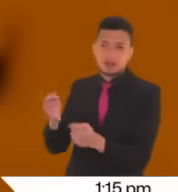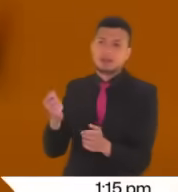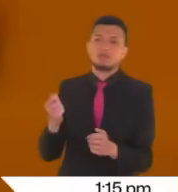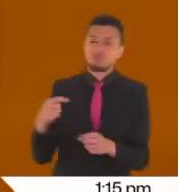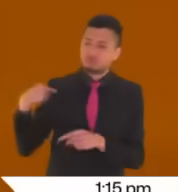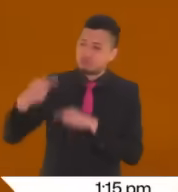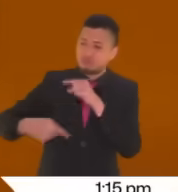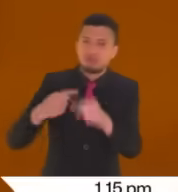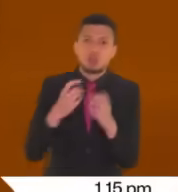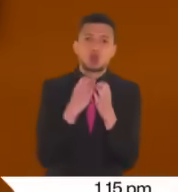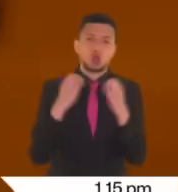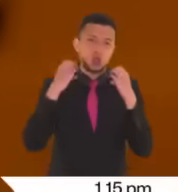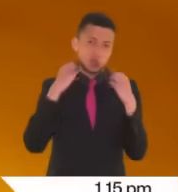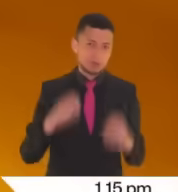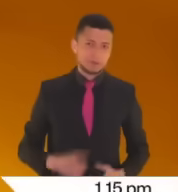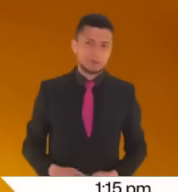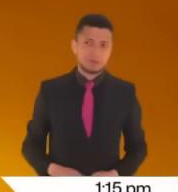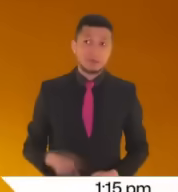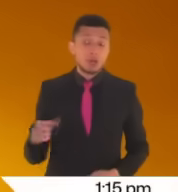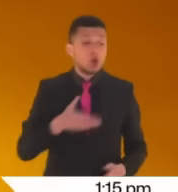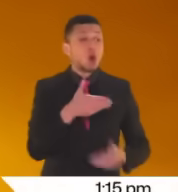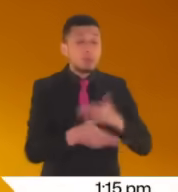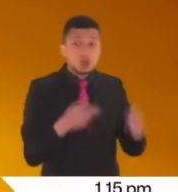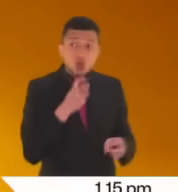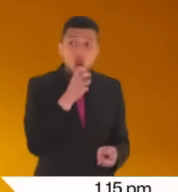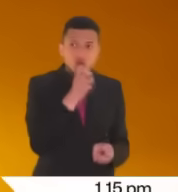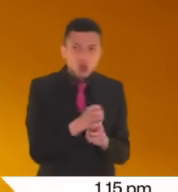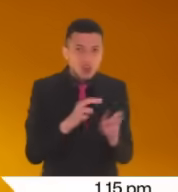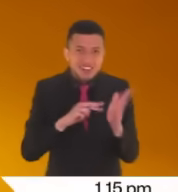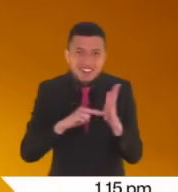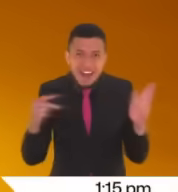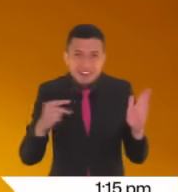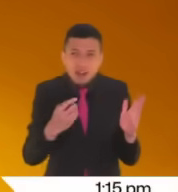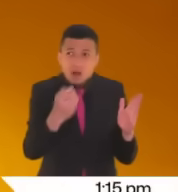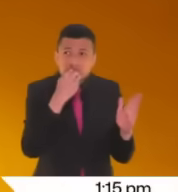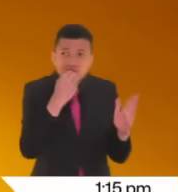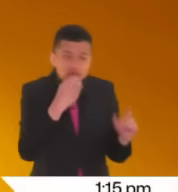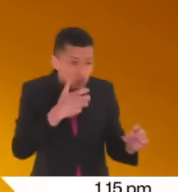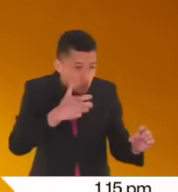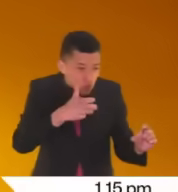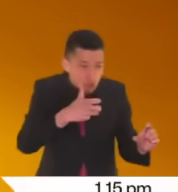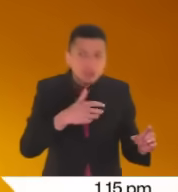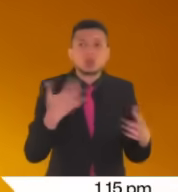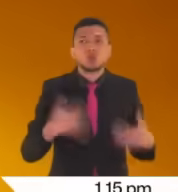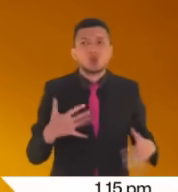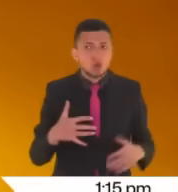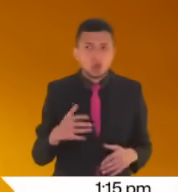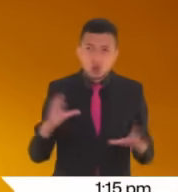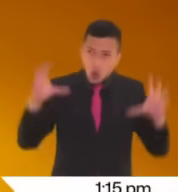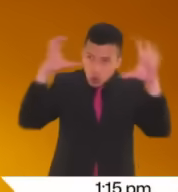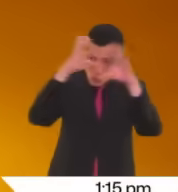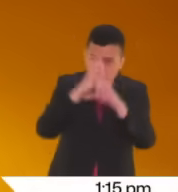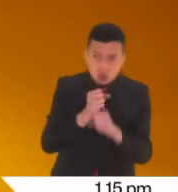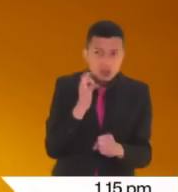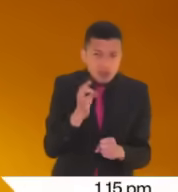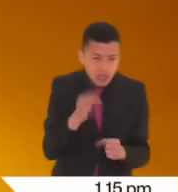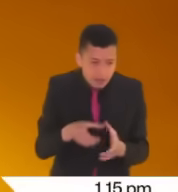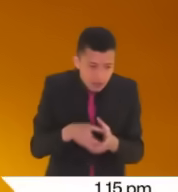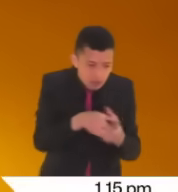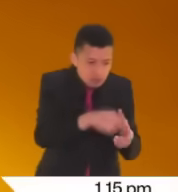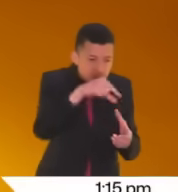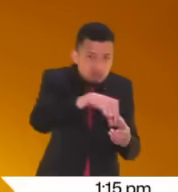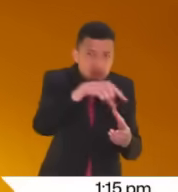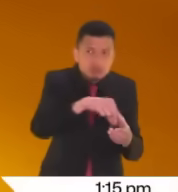un proceso duro pero gratificante. La técnica de alimentación es ingresar, como mencionas, toda oscura, pero con títeres